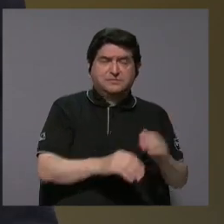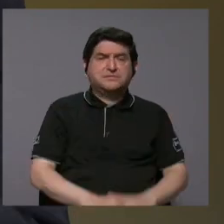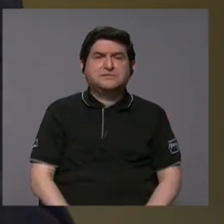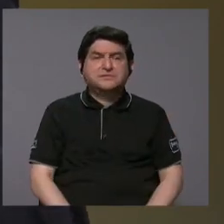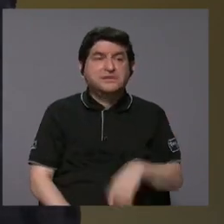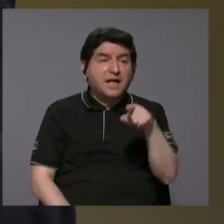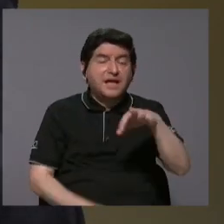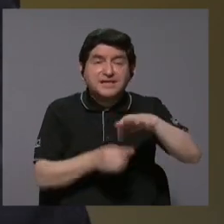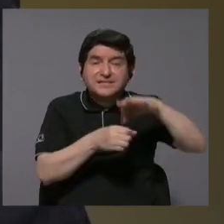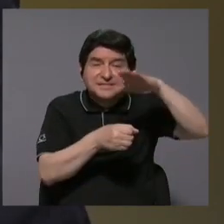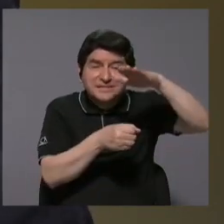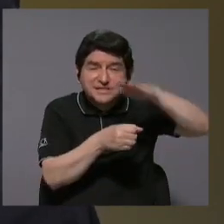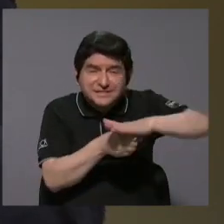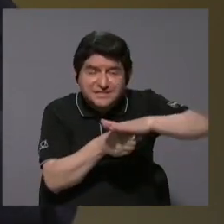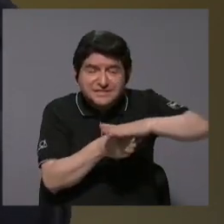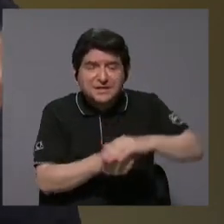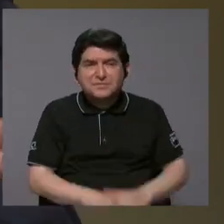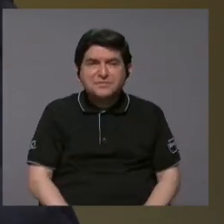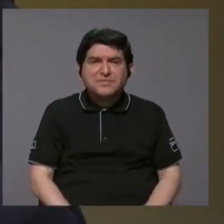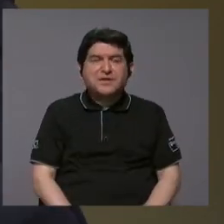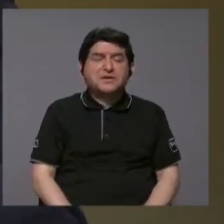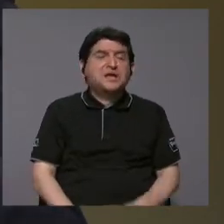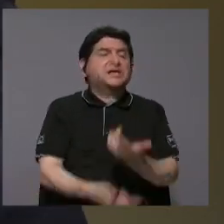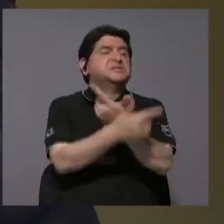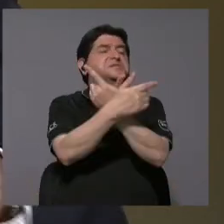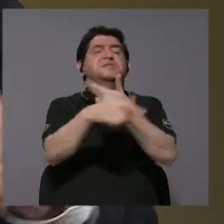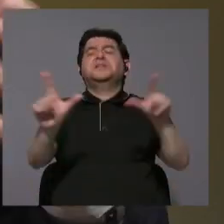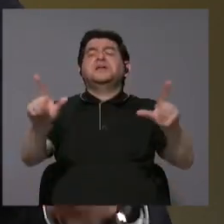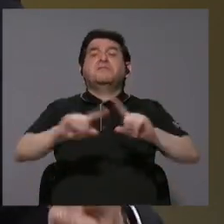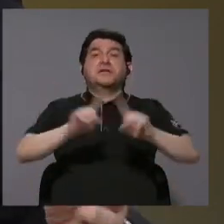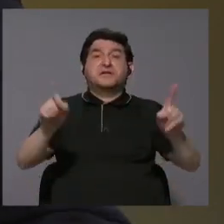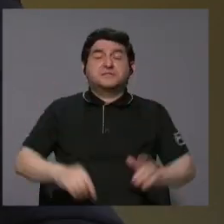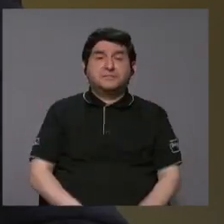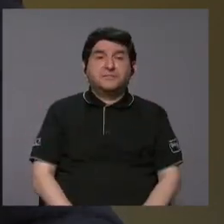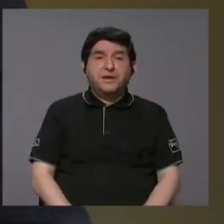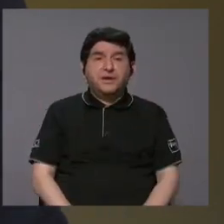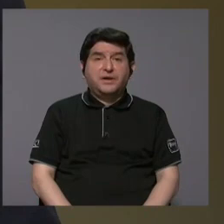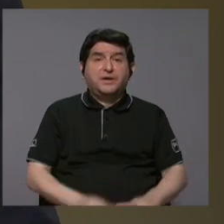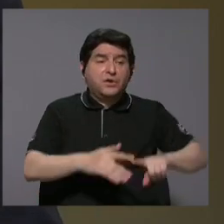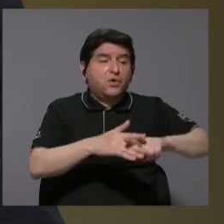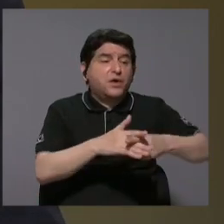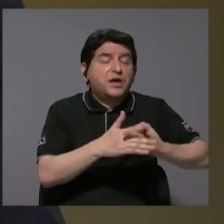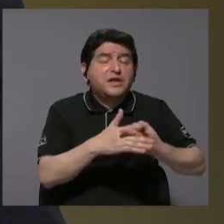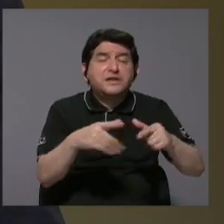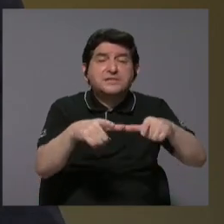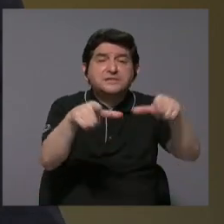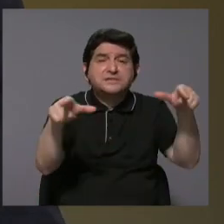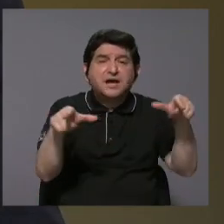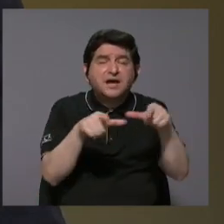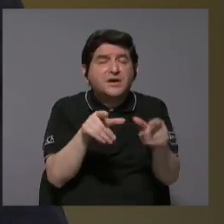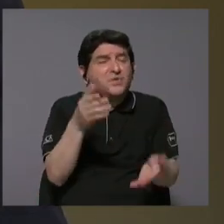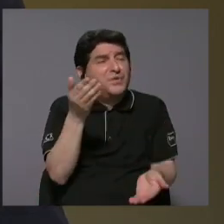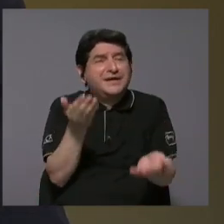esas semillas se siembran, se tiran al aire, pero nacen en suelos no tan